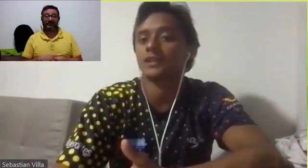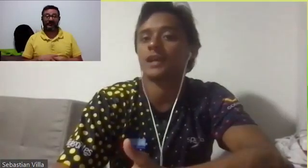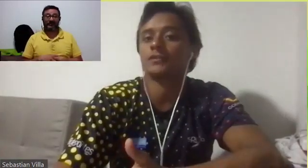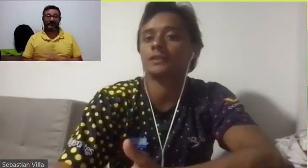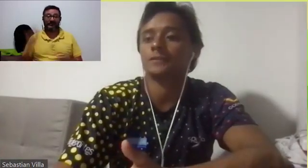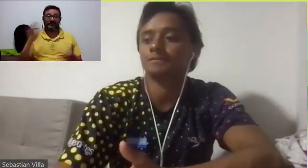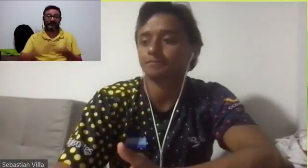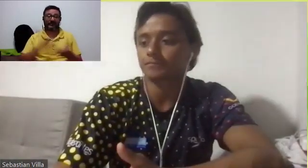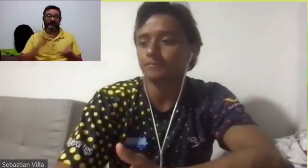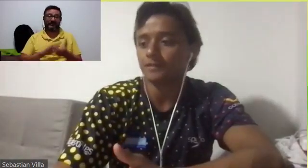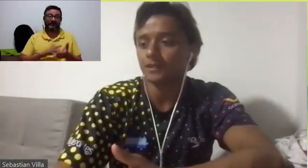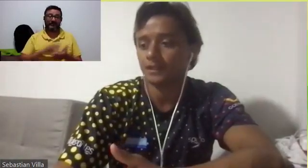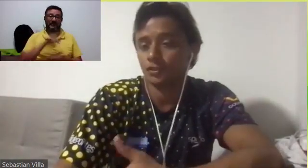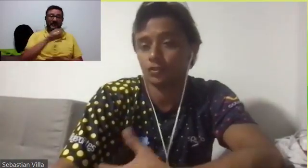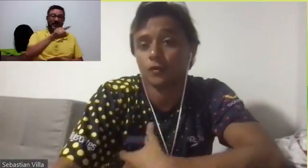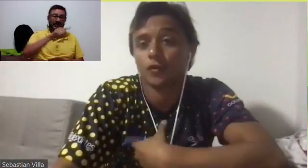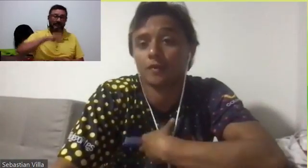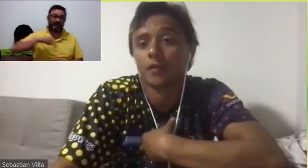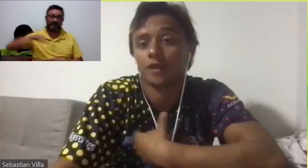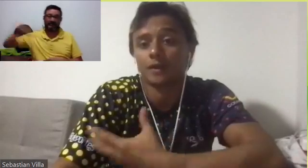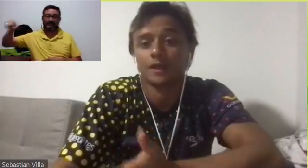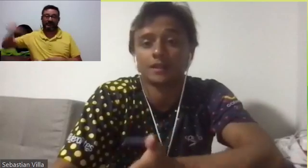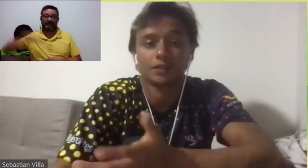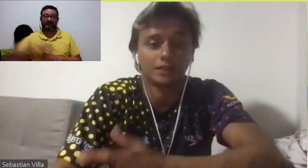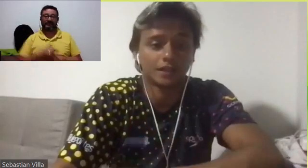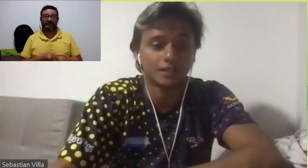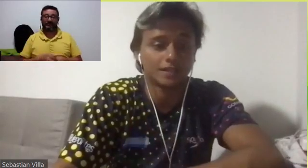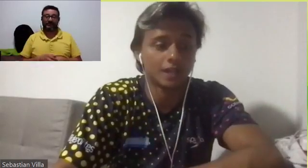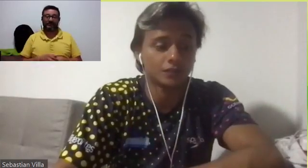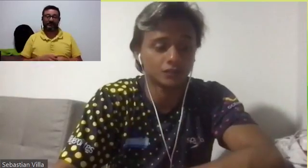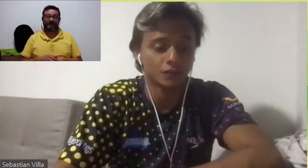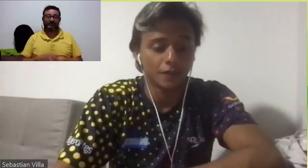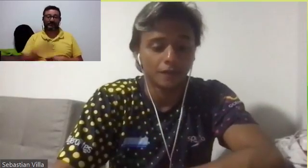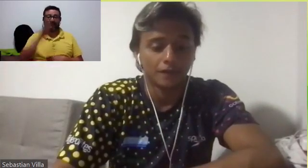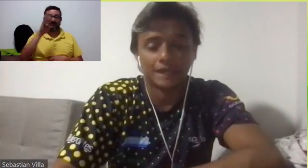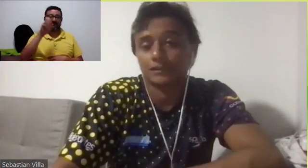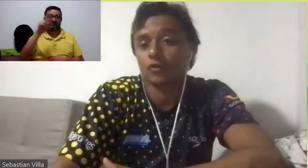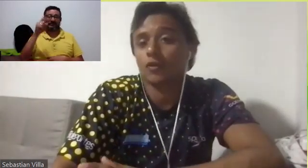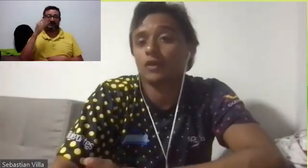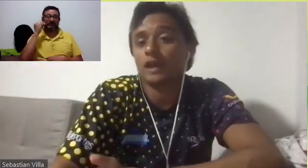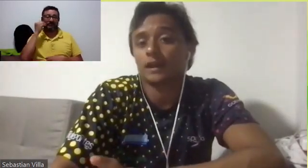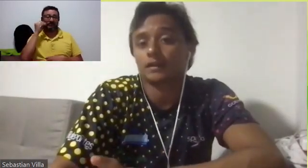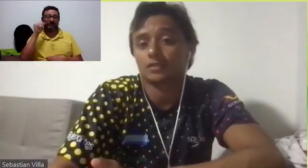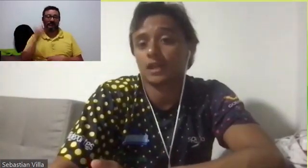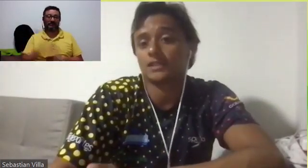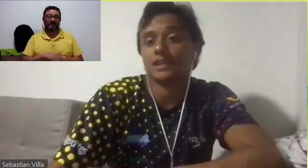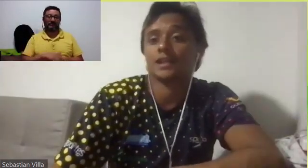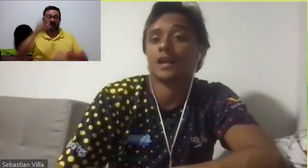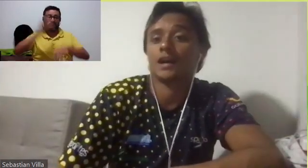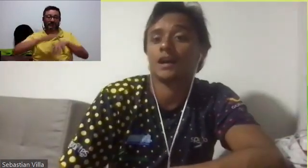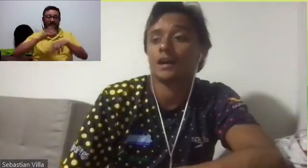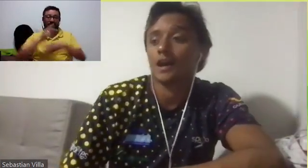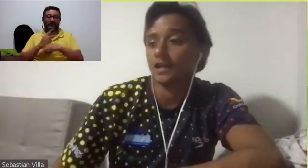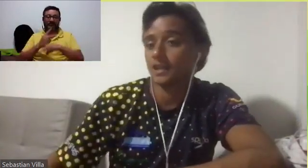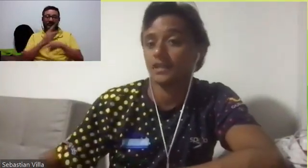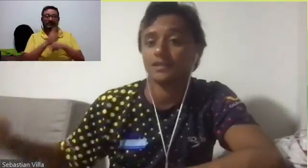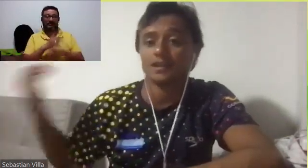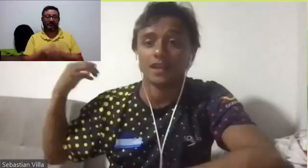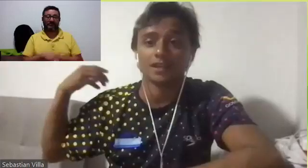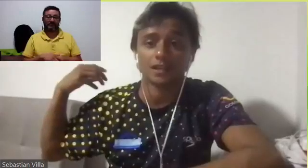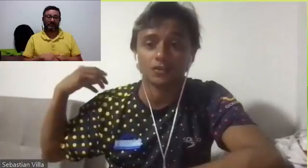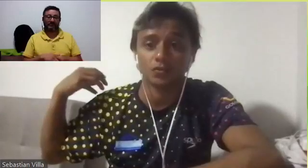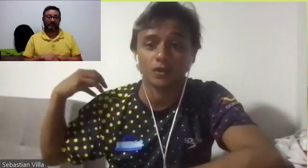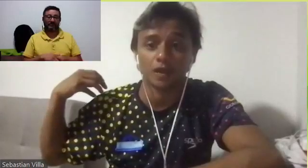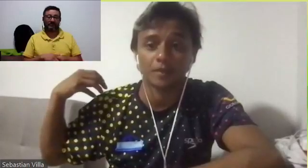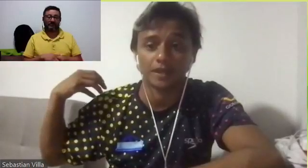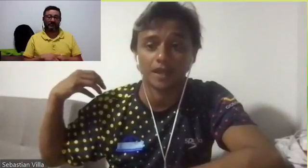los escenarios, y yo vivo con mi abuela tiene 96 años, y la tengo que cuidar. O sea, si ella hace 15 días